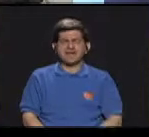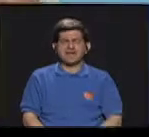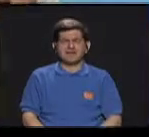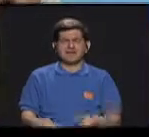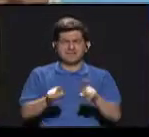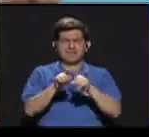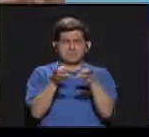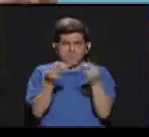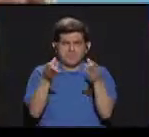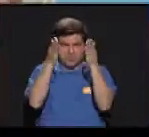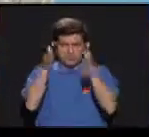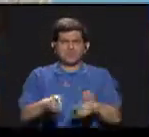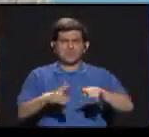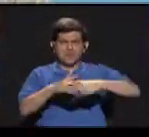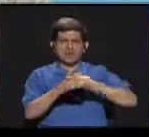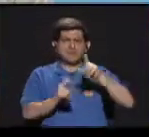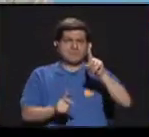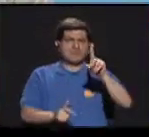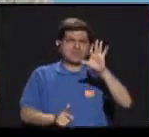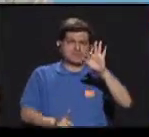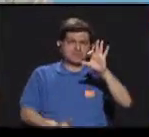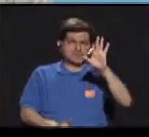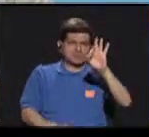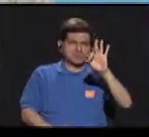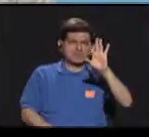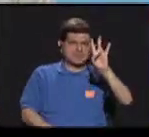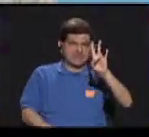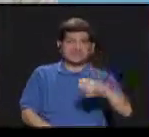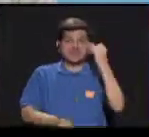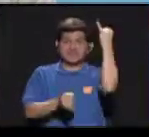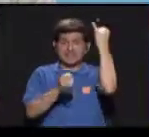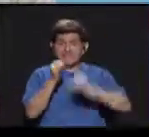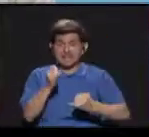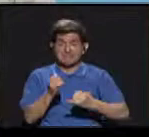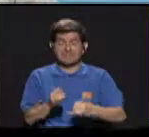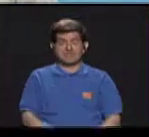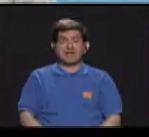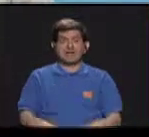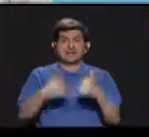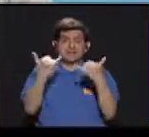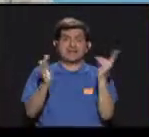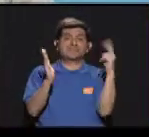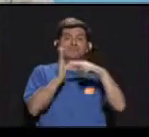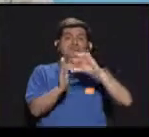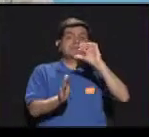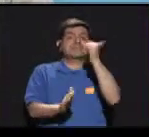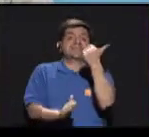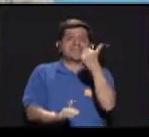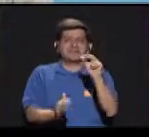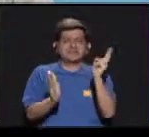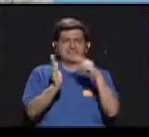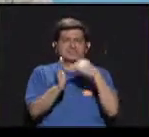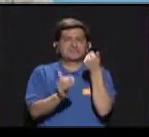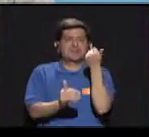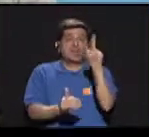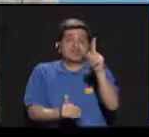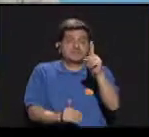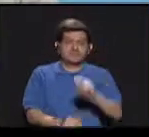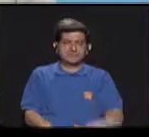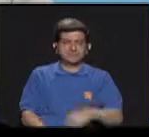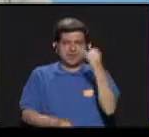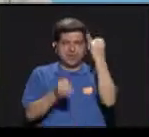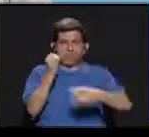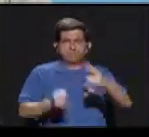codirector, empezaron en 1997 y terminaron finalmente en el 2010-2011,